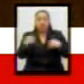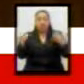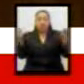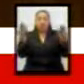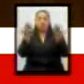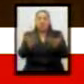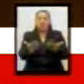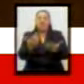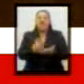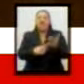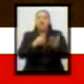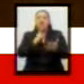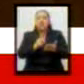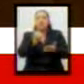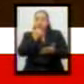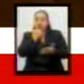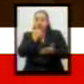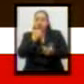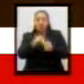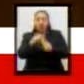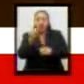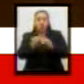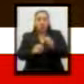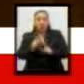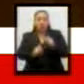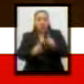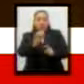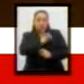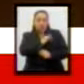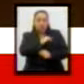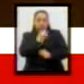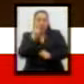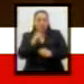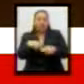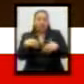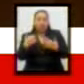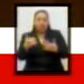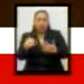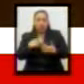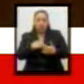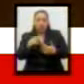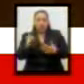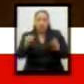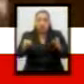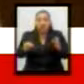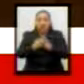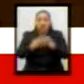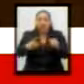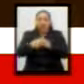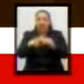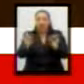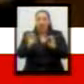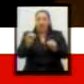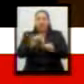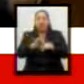es lo que están presupuestando las instituciones para justamente no poderle meter el recorte y que los parlamentarios o